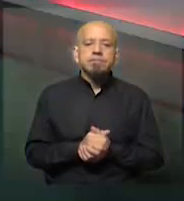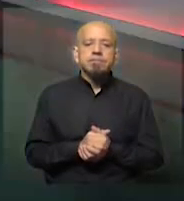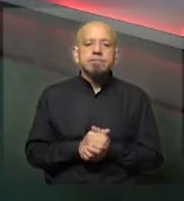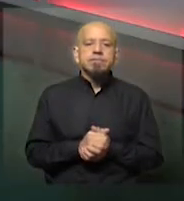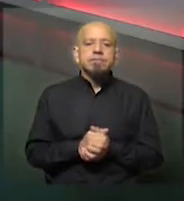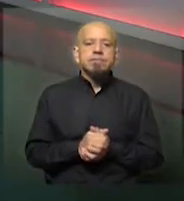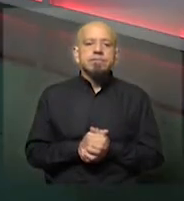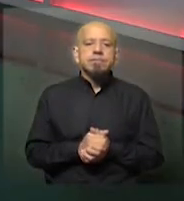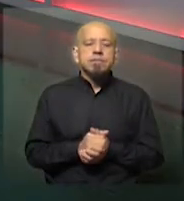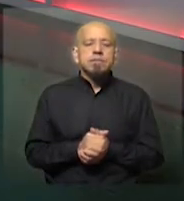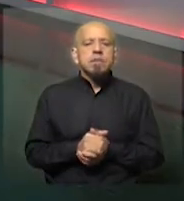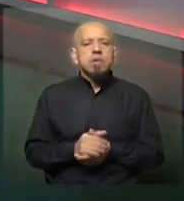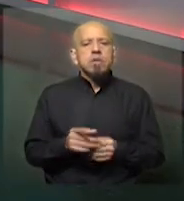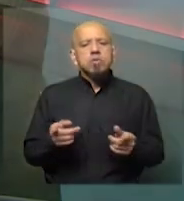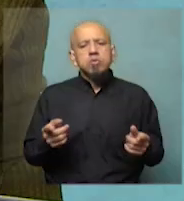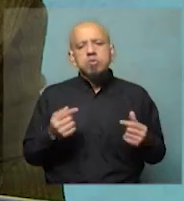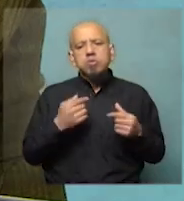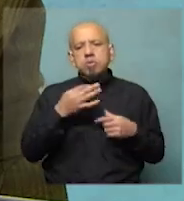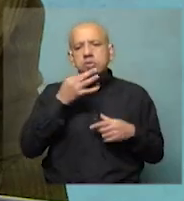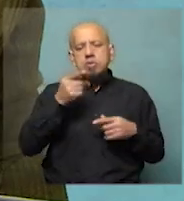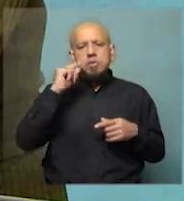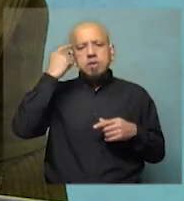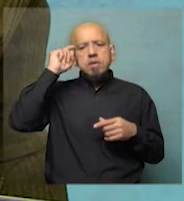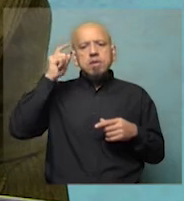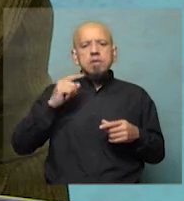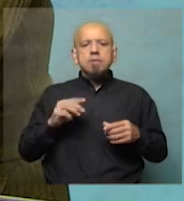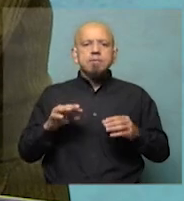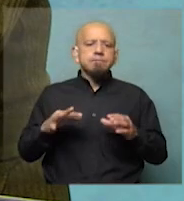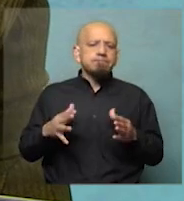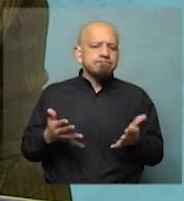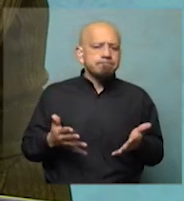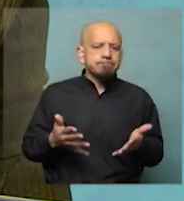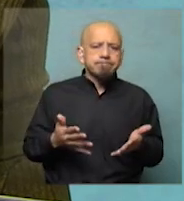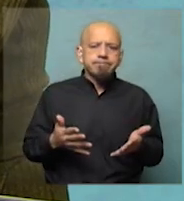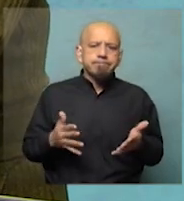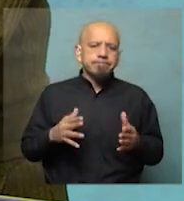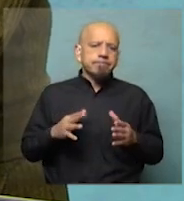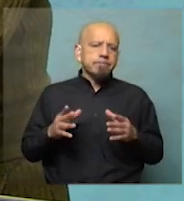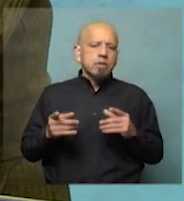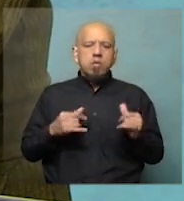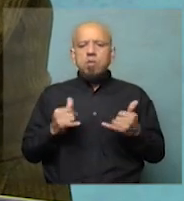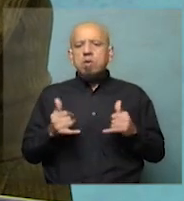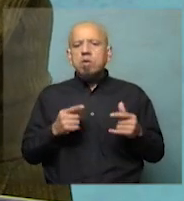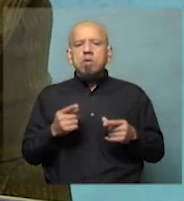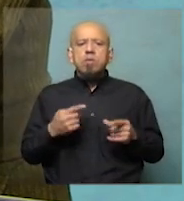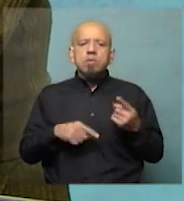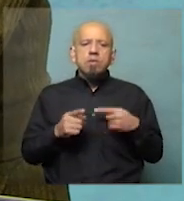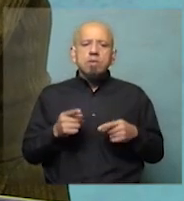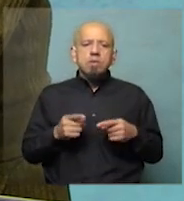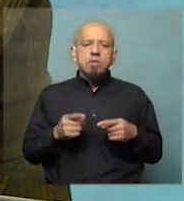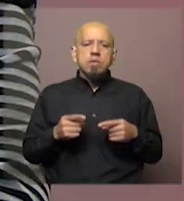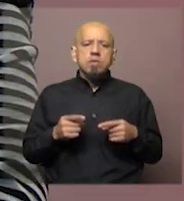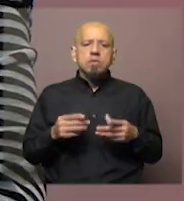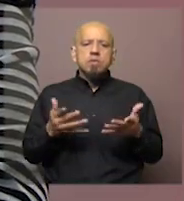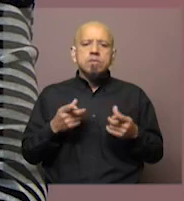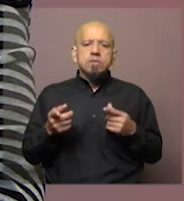cuando arrancábamos me refería a veces como a esa idea de que no tengo tiempo para perder en juegos, ¿viste? Como, pero ahora escuchándote,